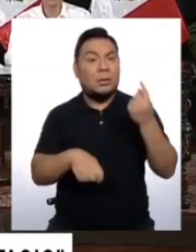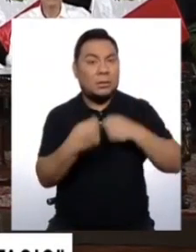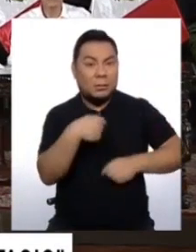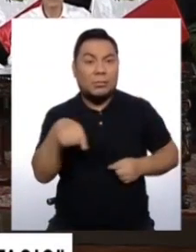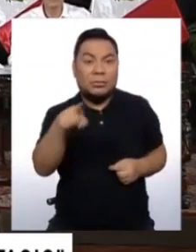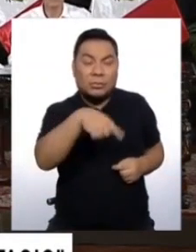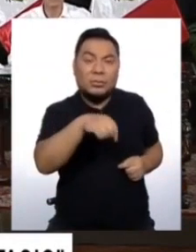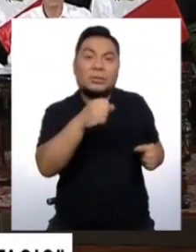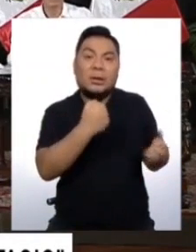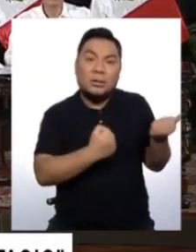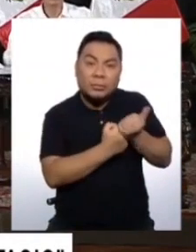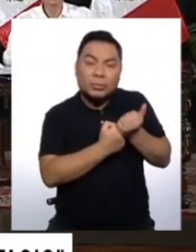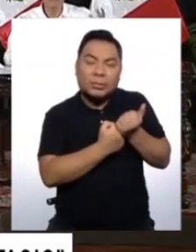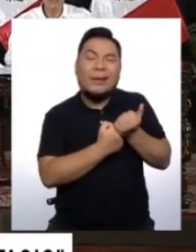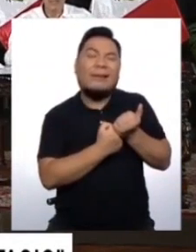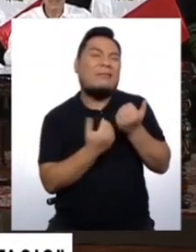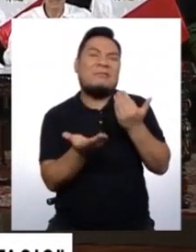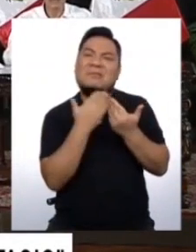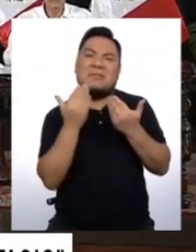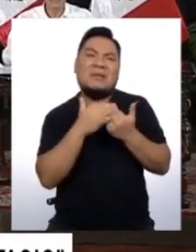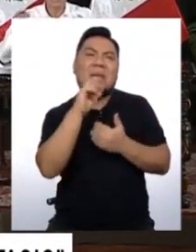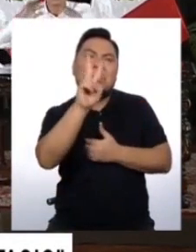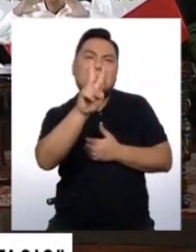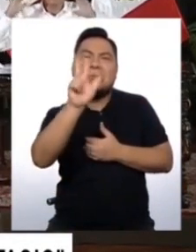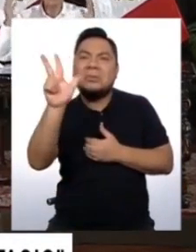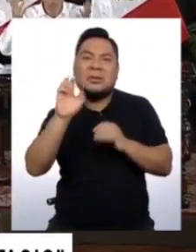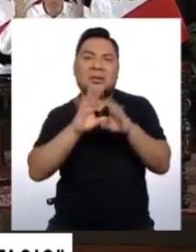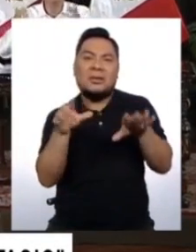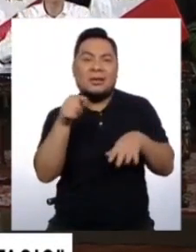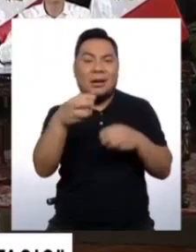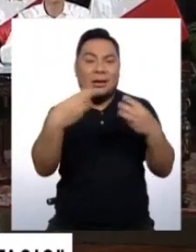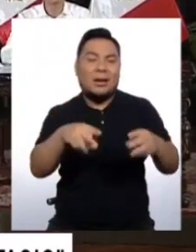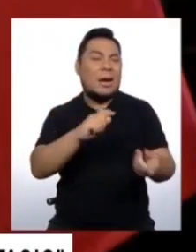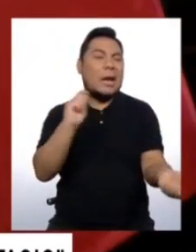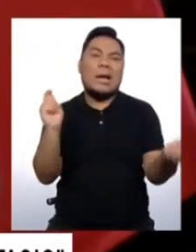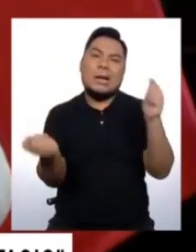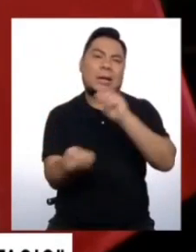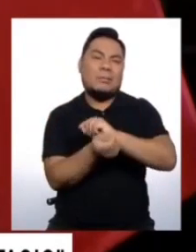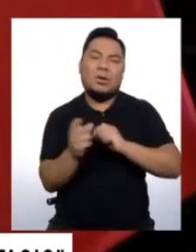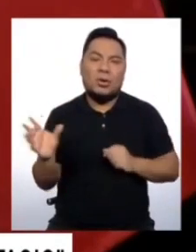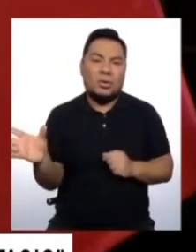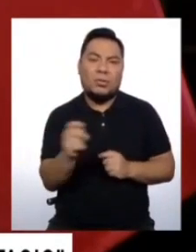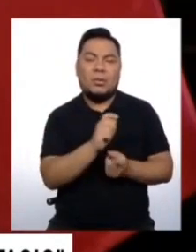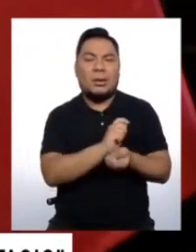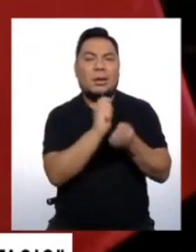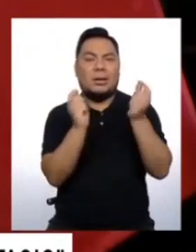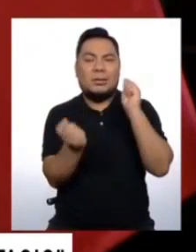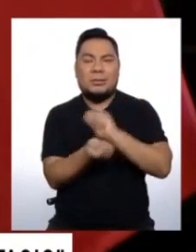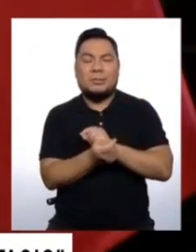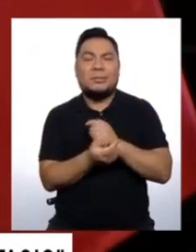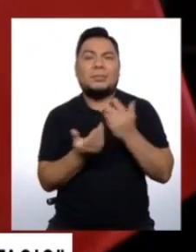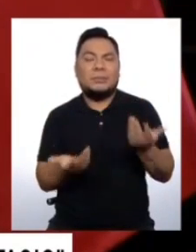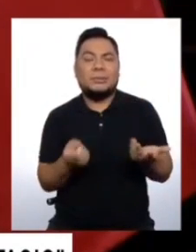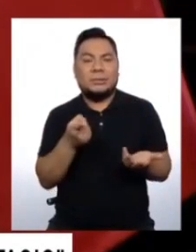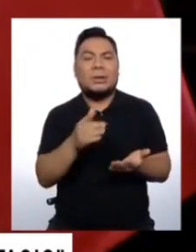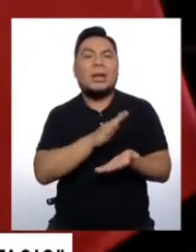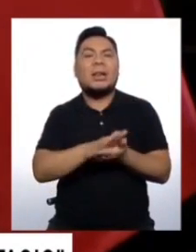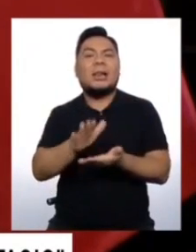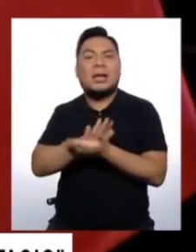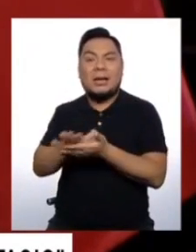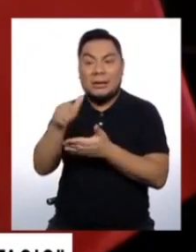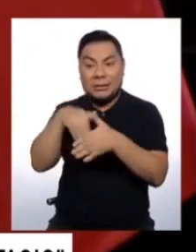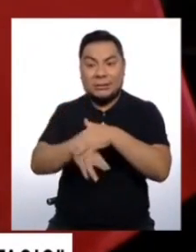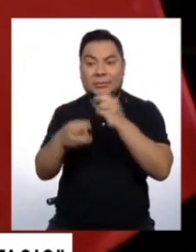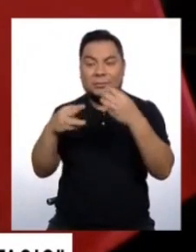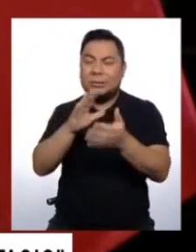comerciantes, fácilmente, en 2, 3 días, cambiamos el orden, cambiamos el sistema de limpieza